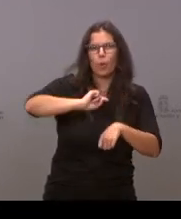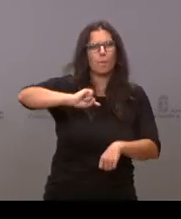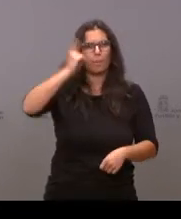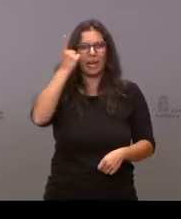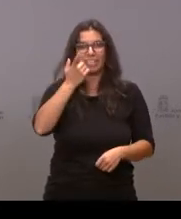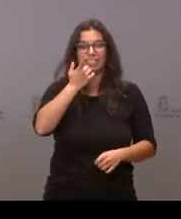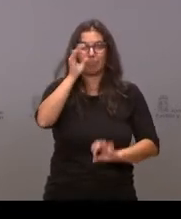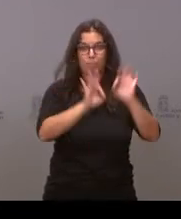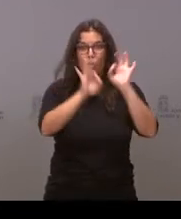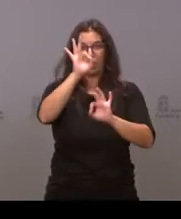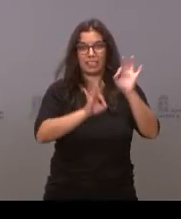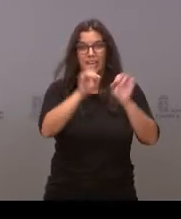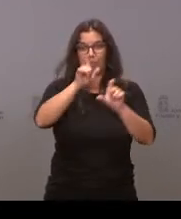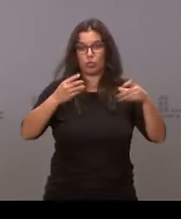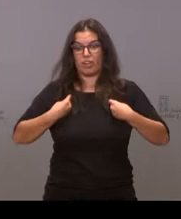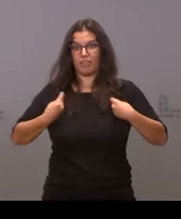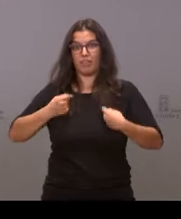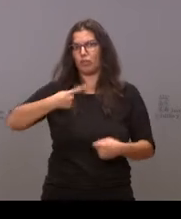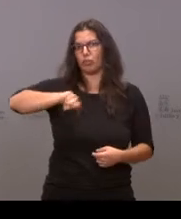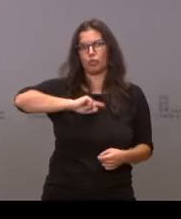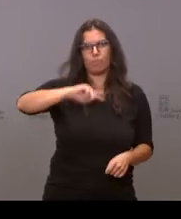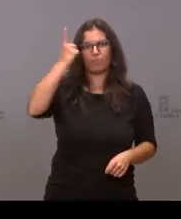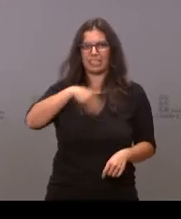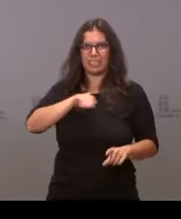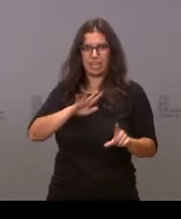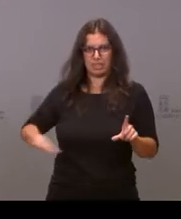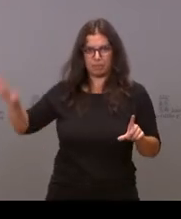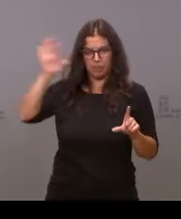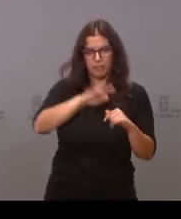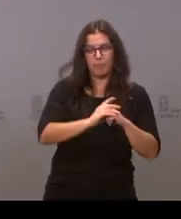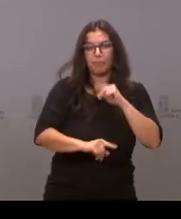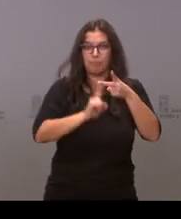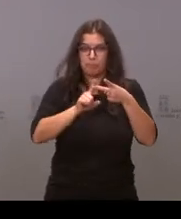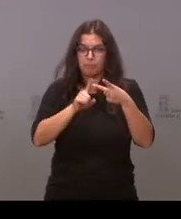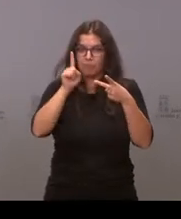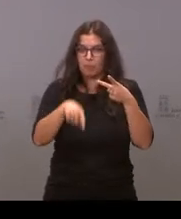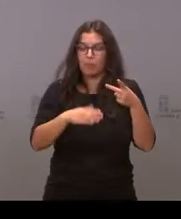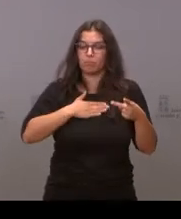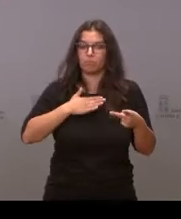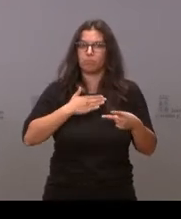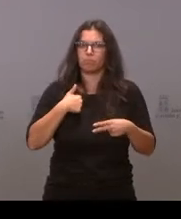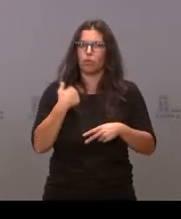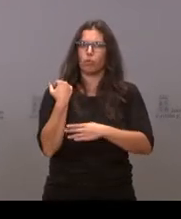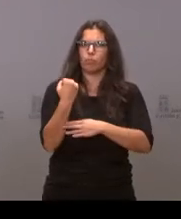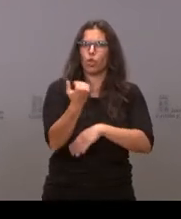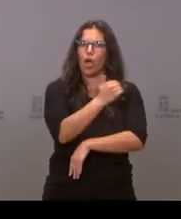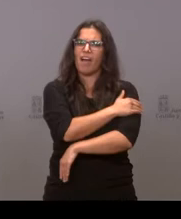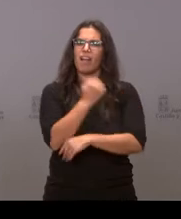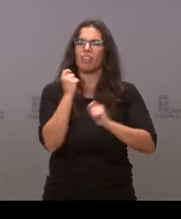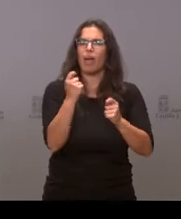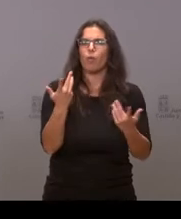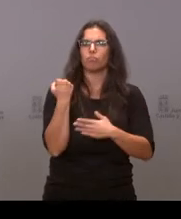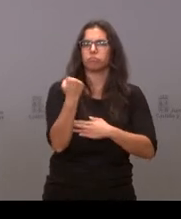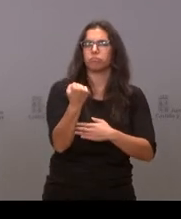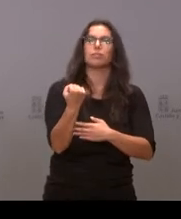habitante de toda españa la que más en segundo lugar también mi aval a la reclamación al gobierno de españa' de la